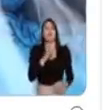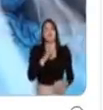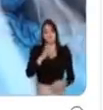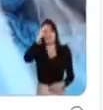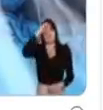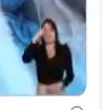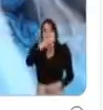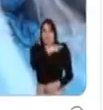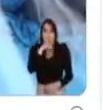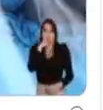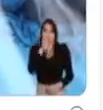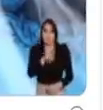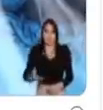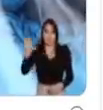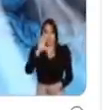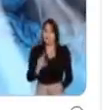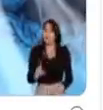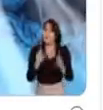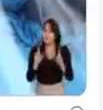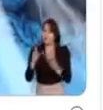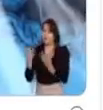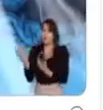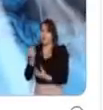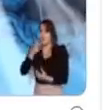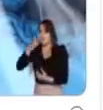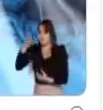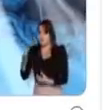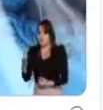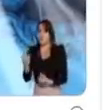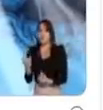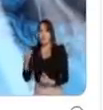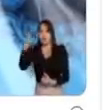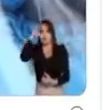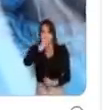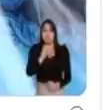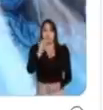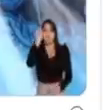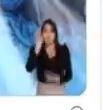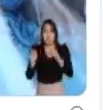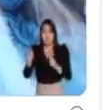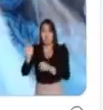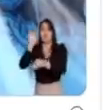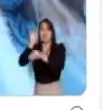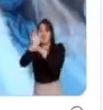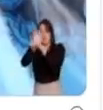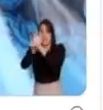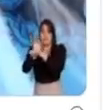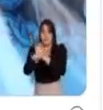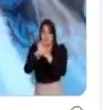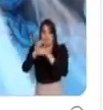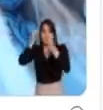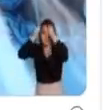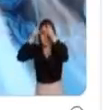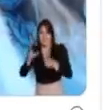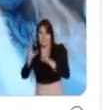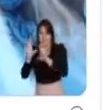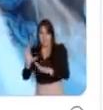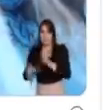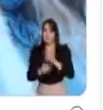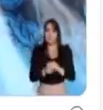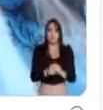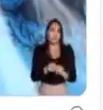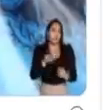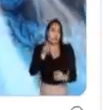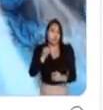embargo la comisión constató que en estos hechos se consolidó un entramado de actores estatales y no estatales con diferentes niveles de